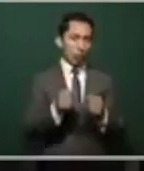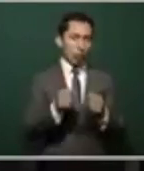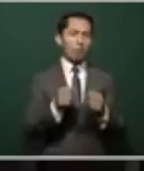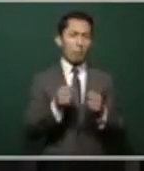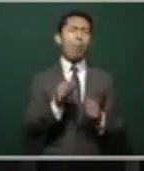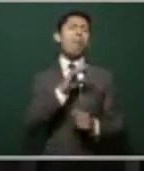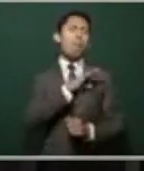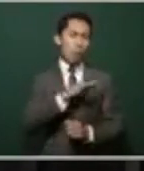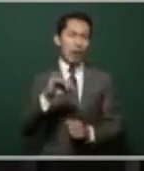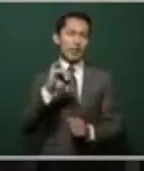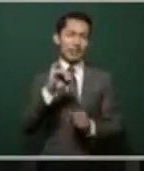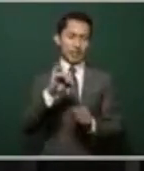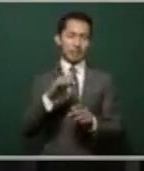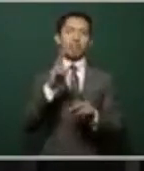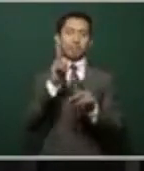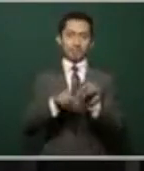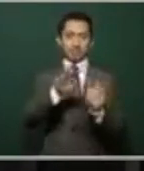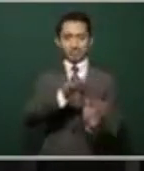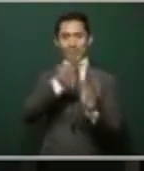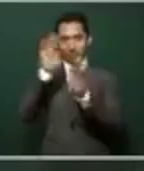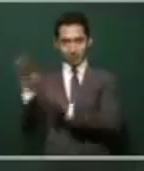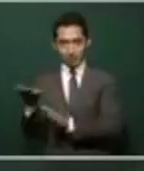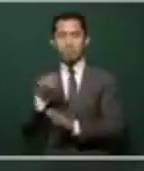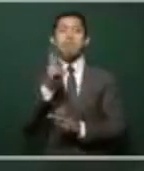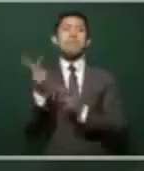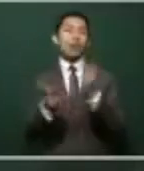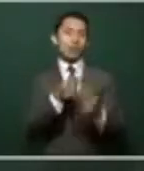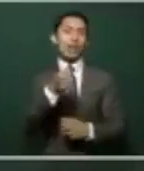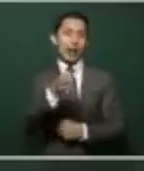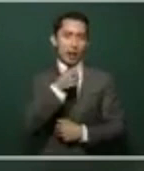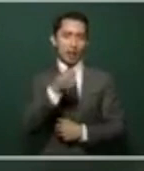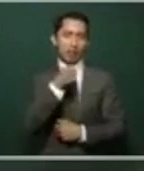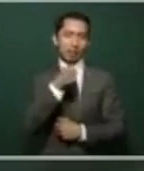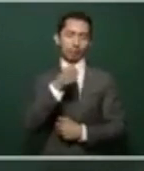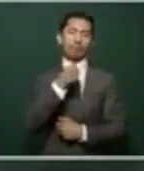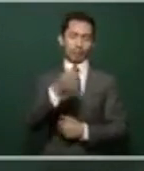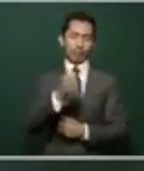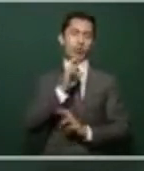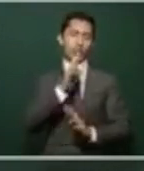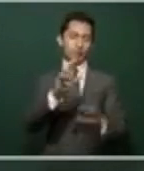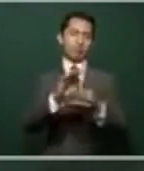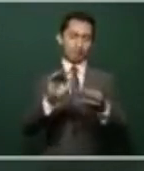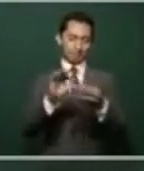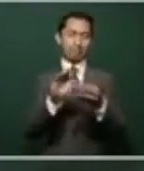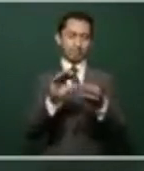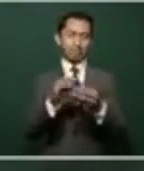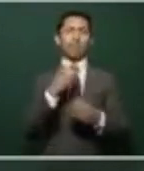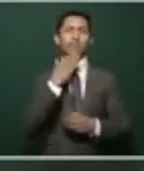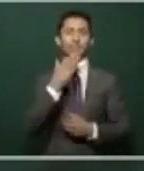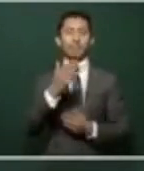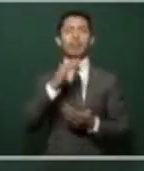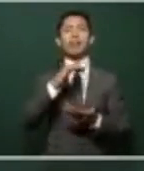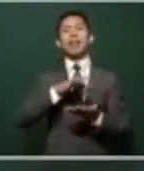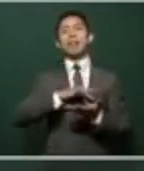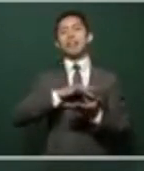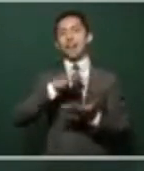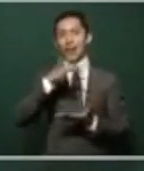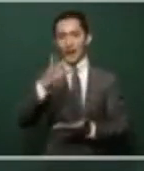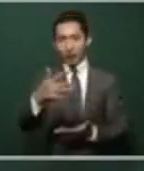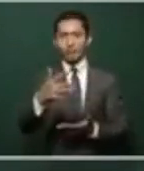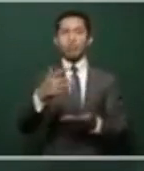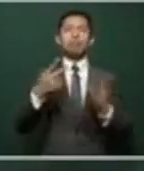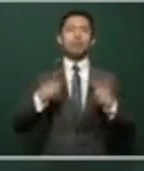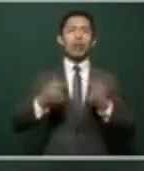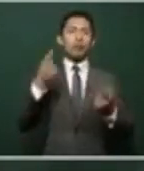la sesión de siempre de preguntas y respuestas. Y muchas gracias a los medios